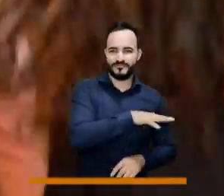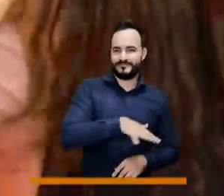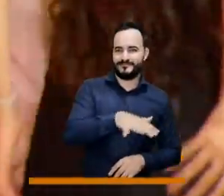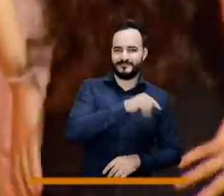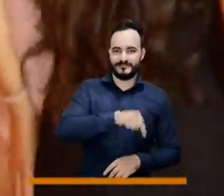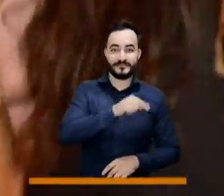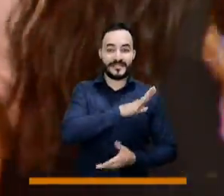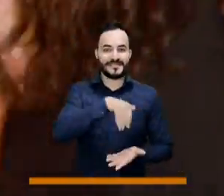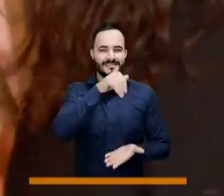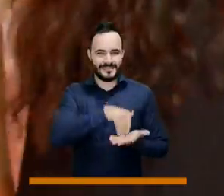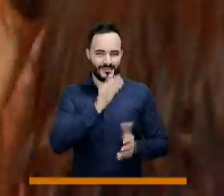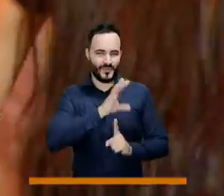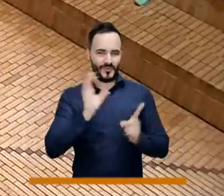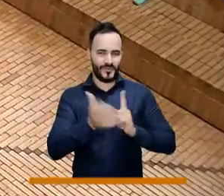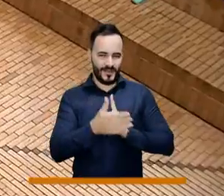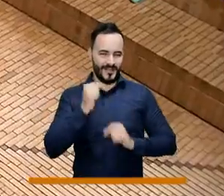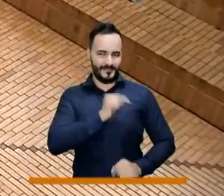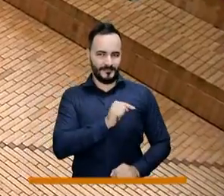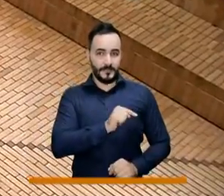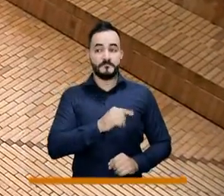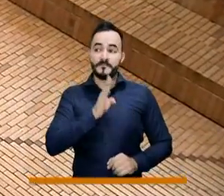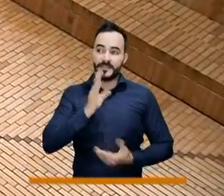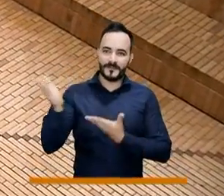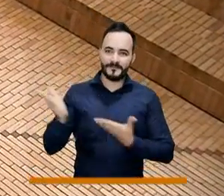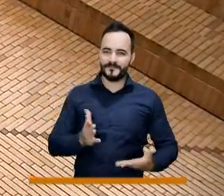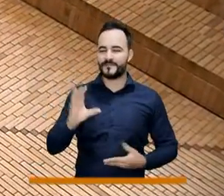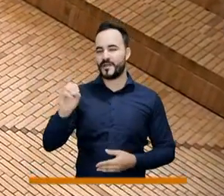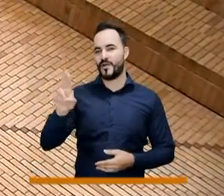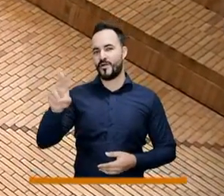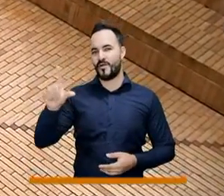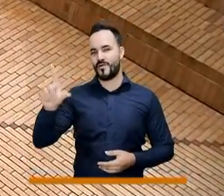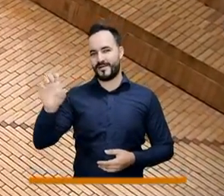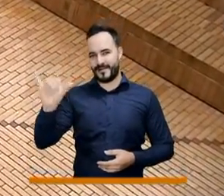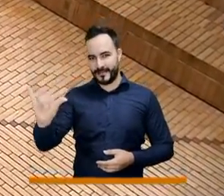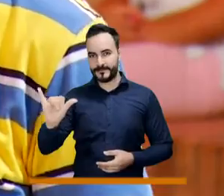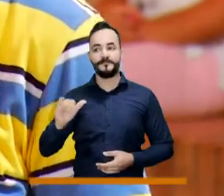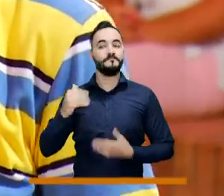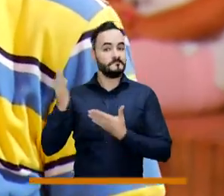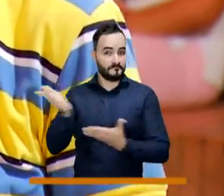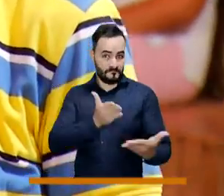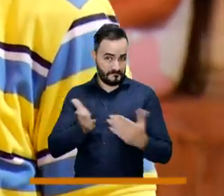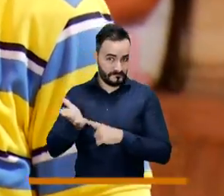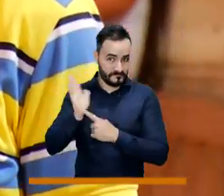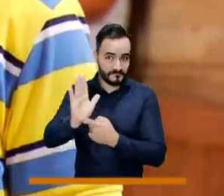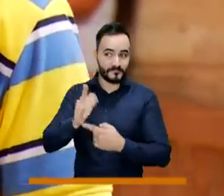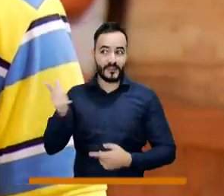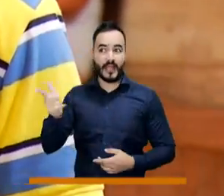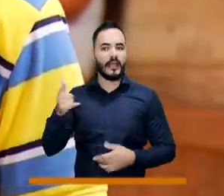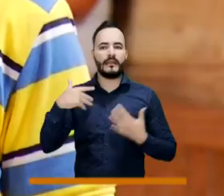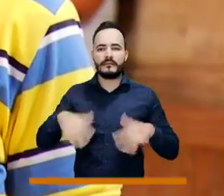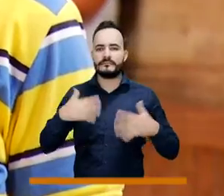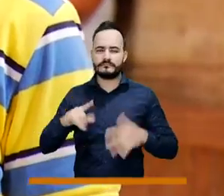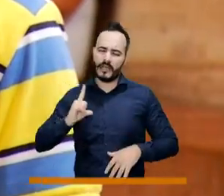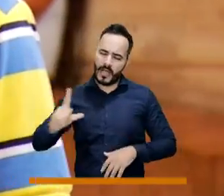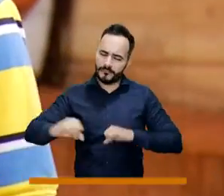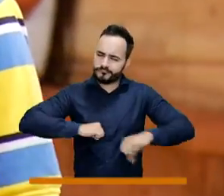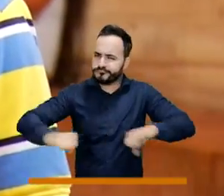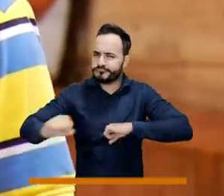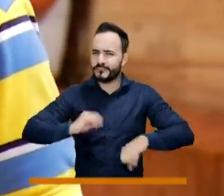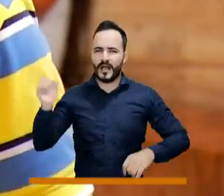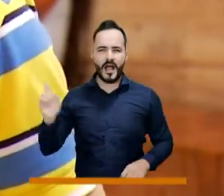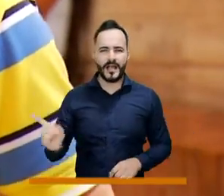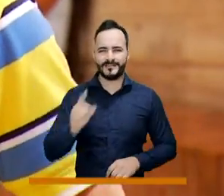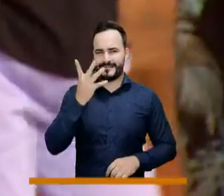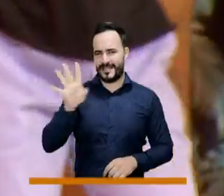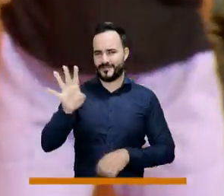este momento en el Centro Cultural, en la compañía de Orley Mazo. Les presento a Orley, que es 14 años líder